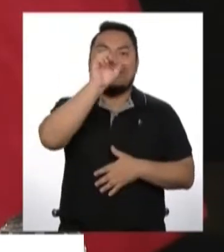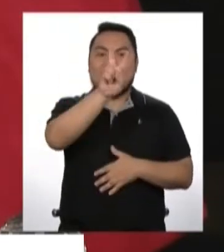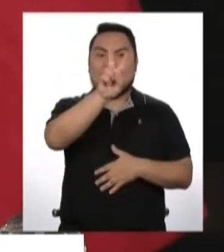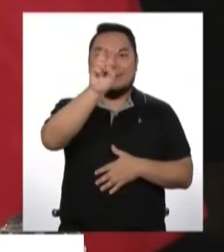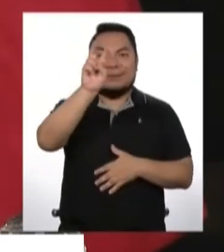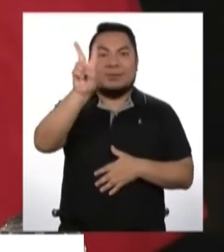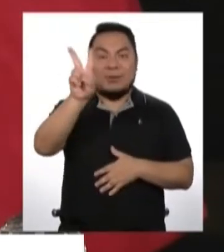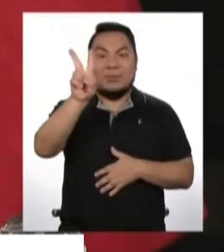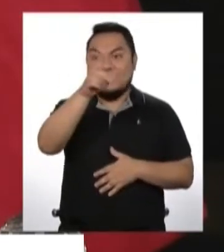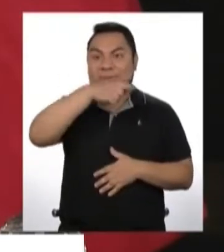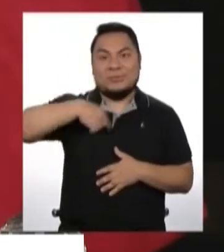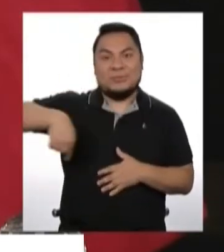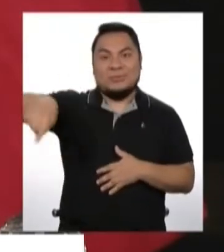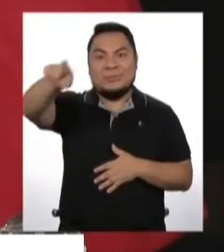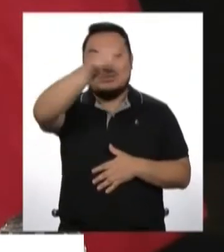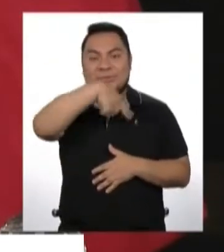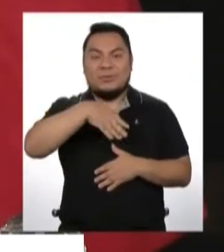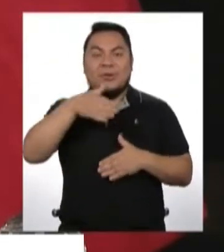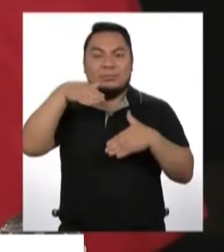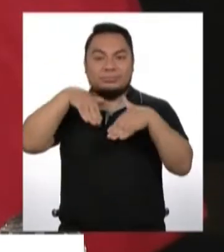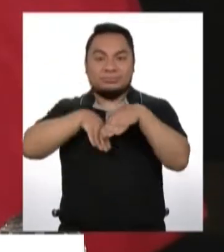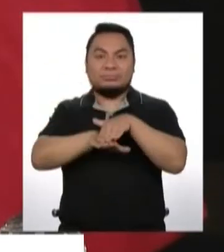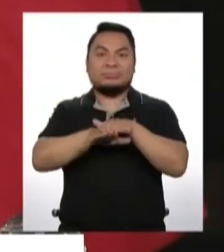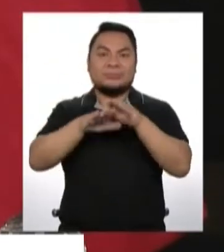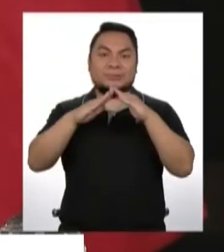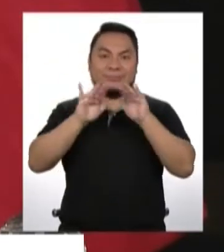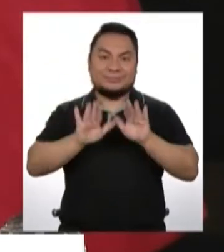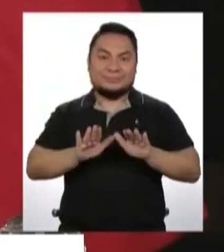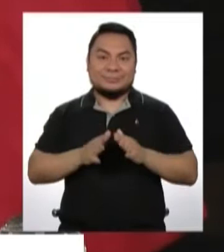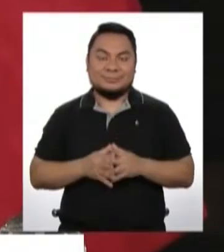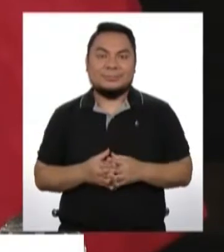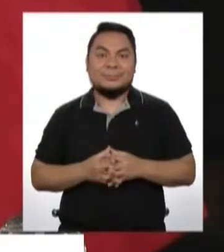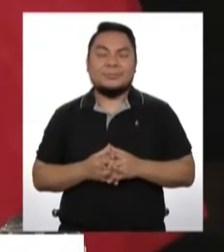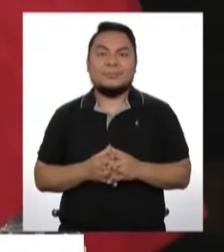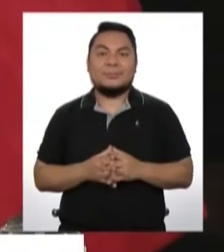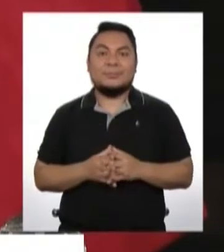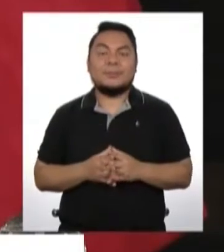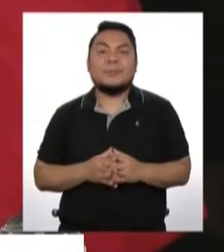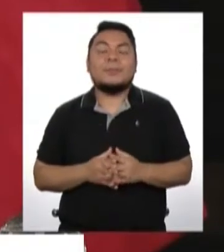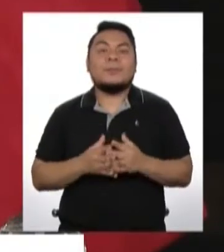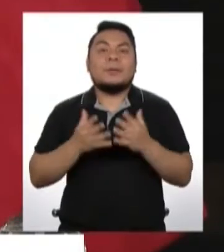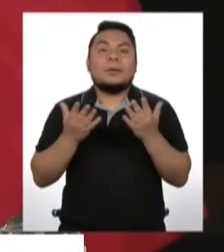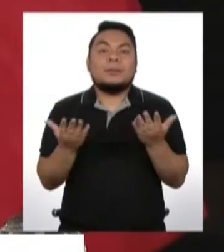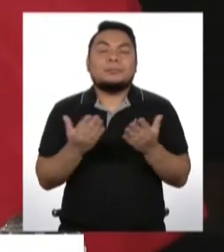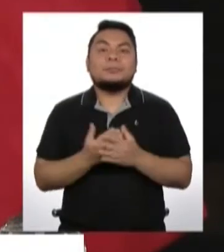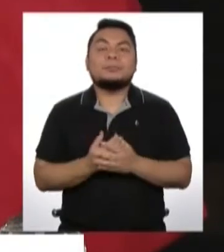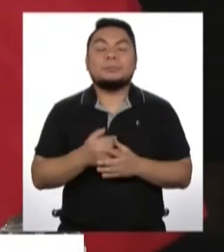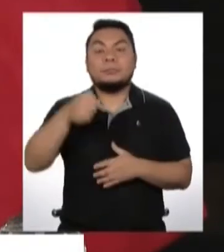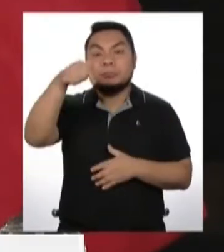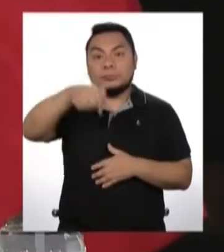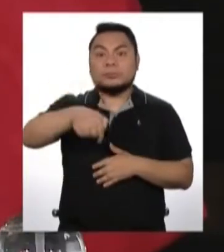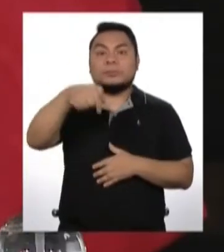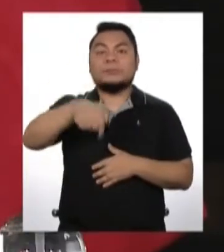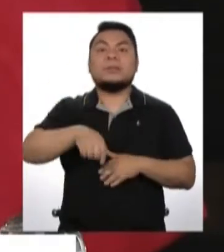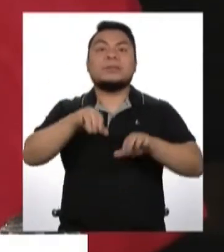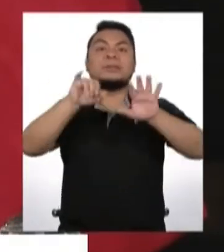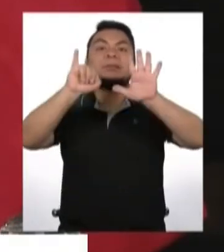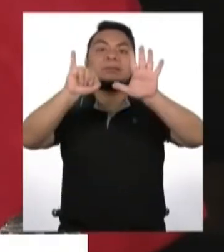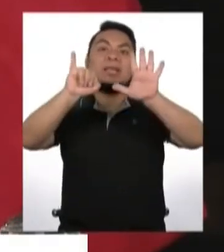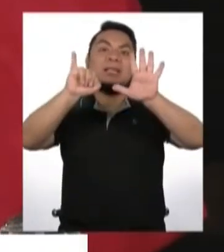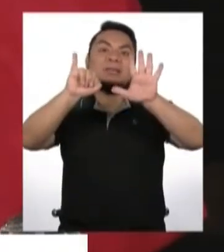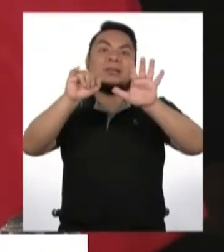22 del estado de emergencia. Hoy es 6 de